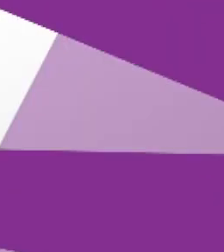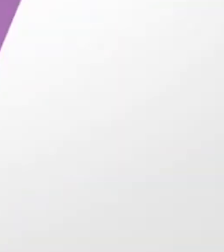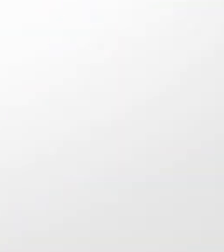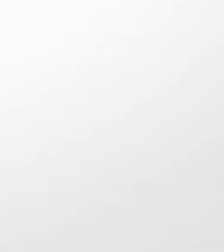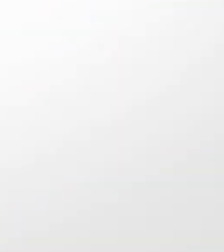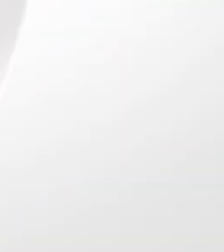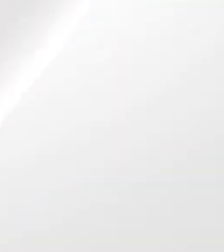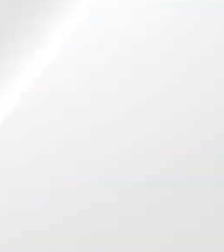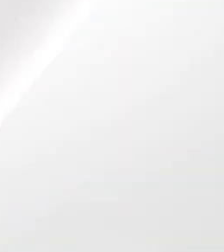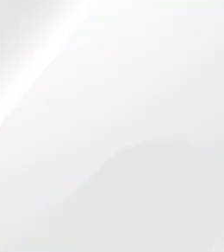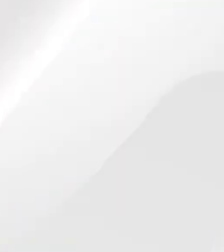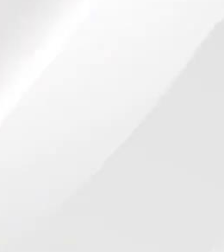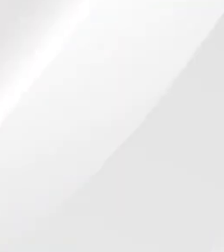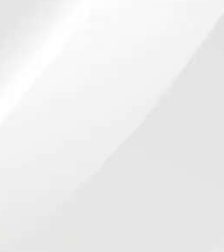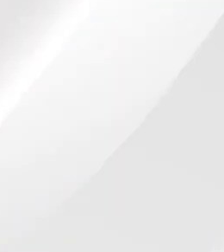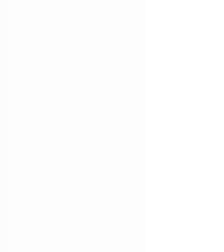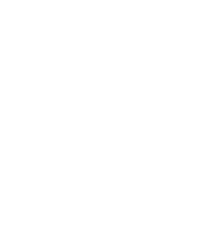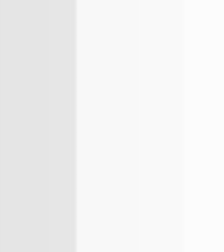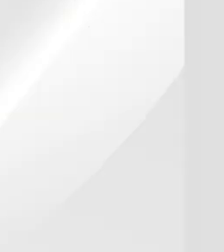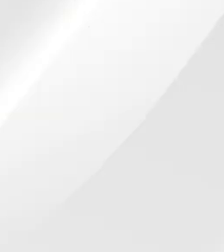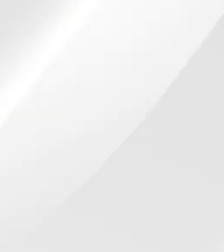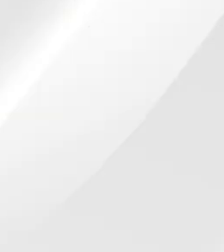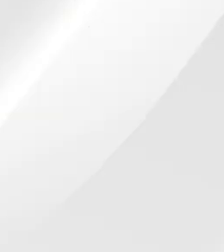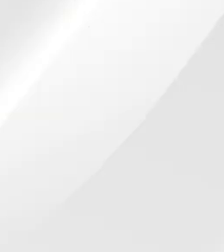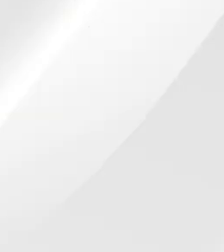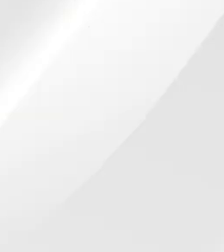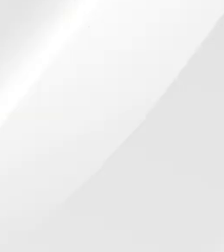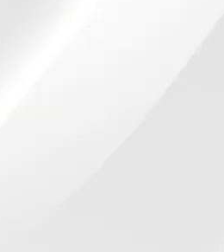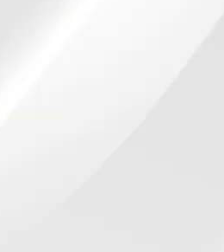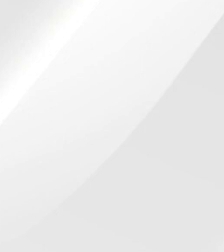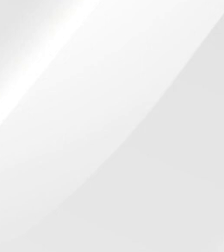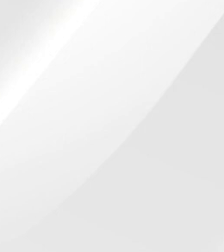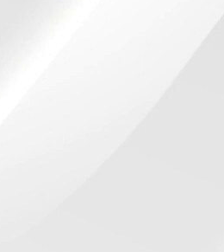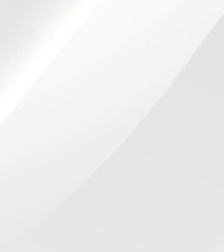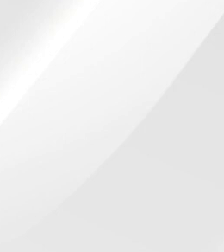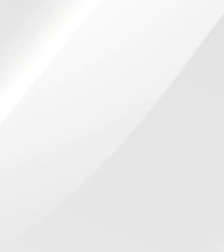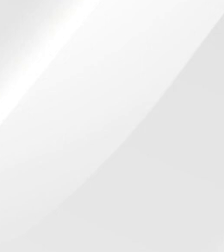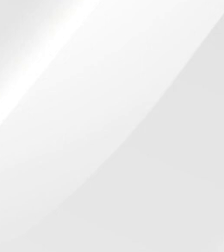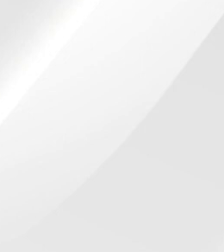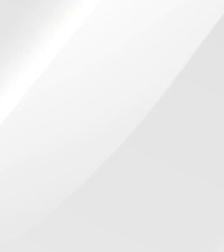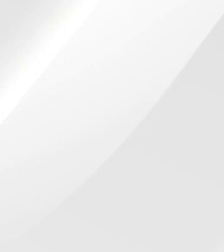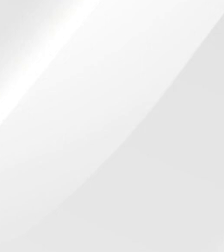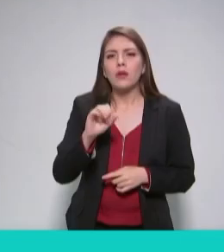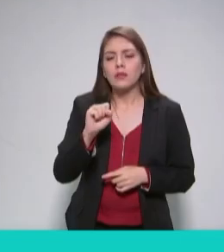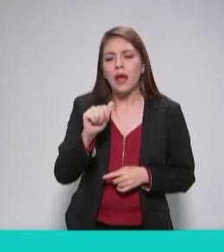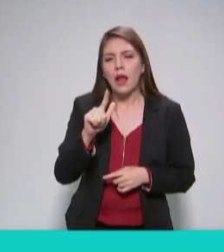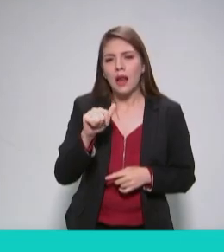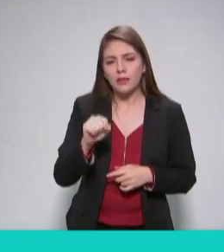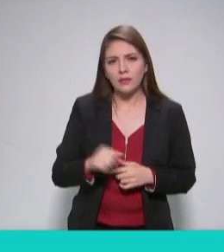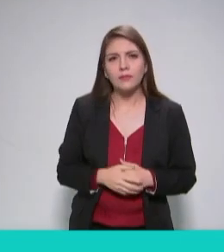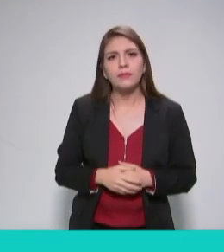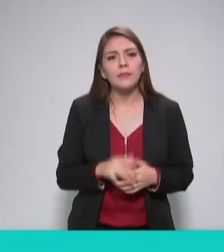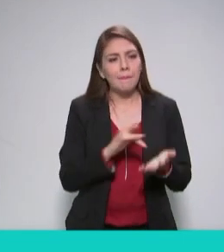el instituto nacional de transparencia acceso a la información y selección de datos personales por